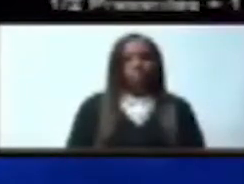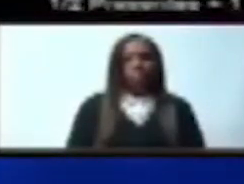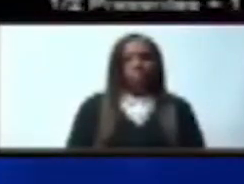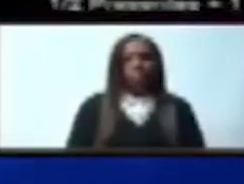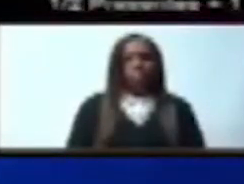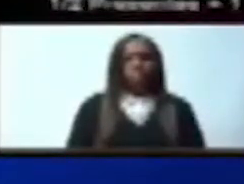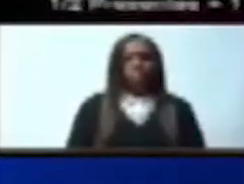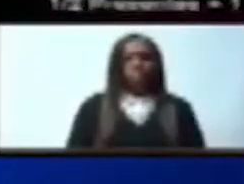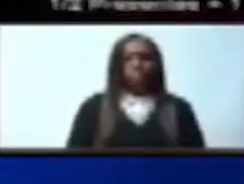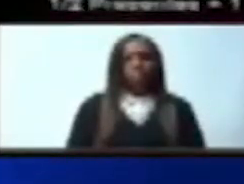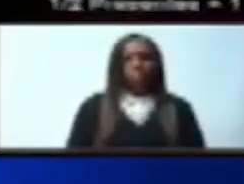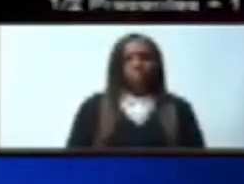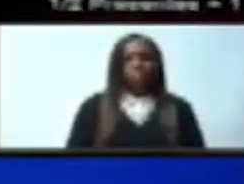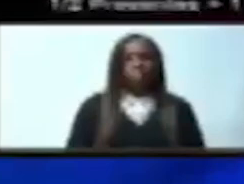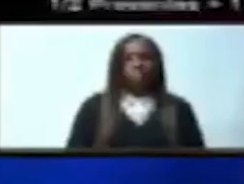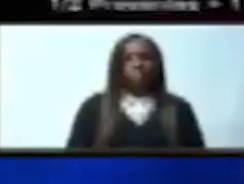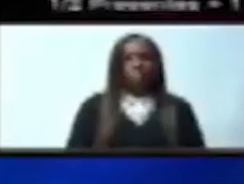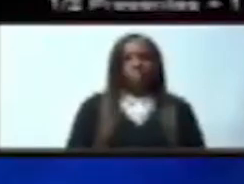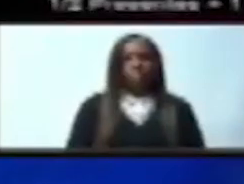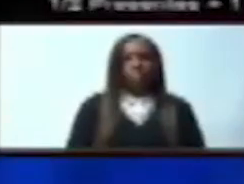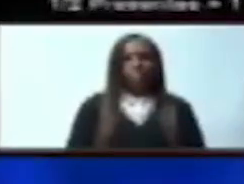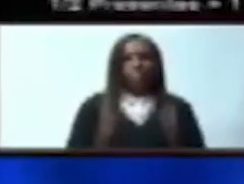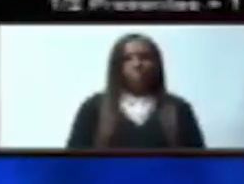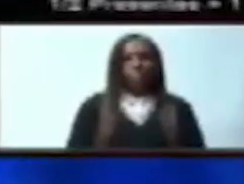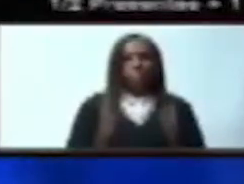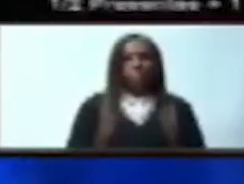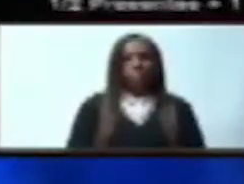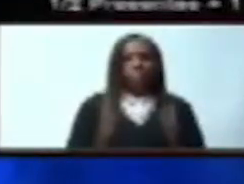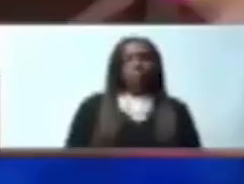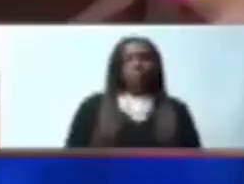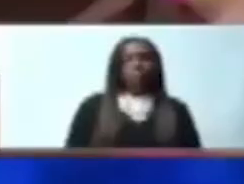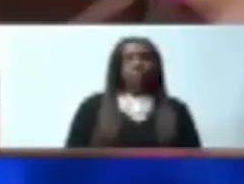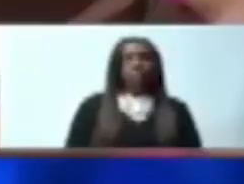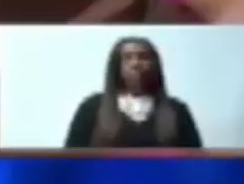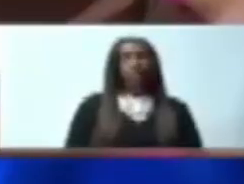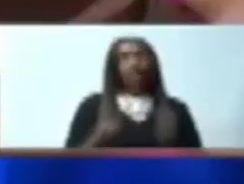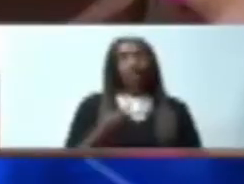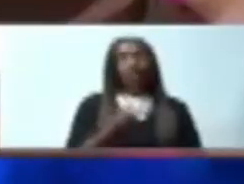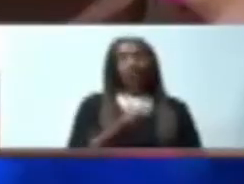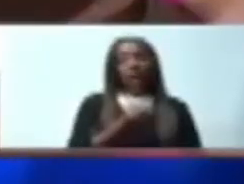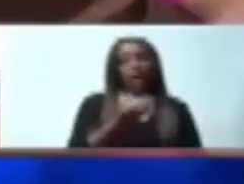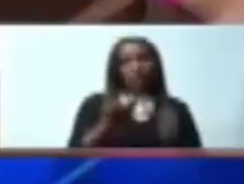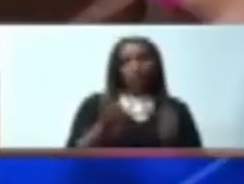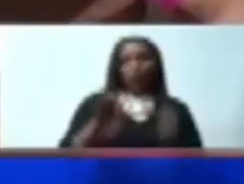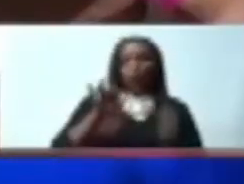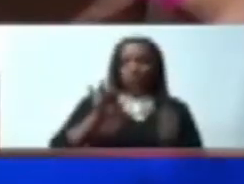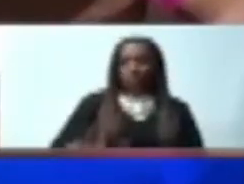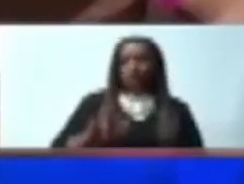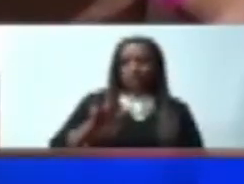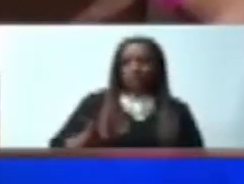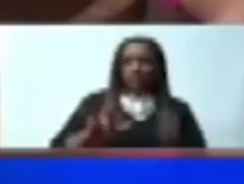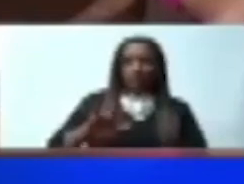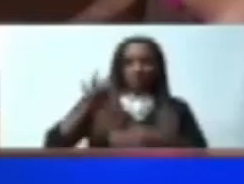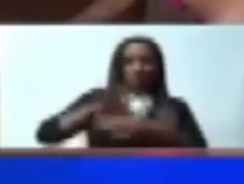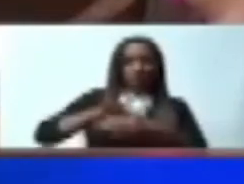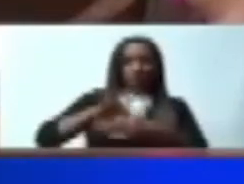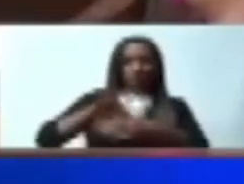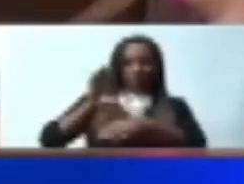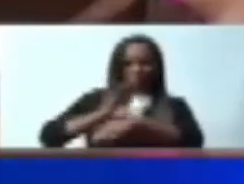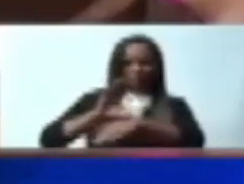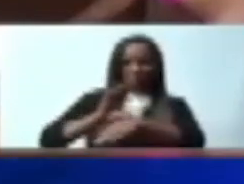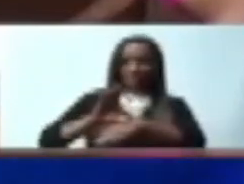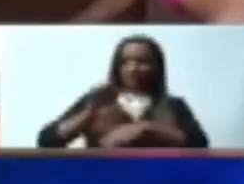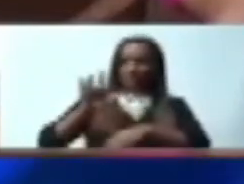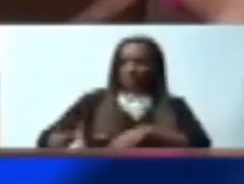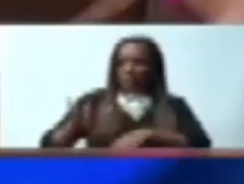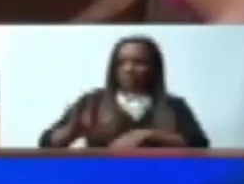Lelín, decía, ustedes quieren que yo me dé gañote. Pero le pedimos que vamos a concentrarnos en la curul, porque es lo que estamos